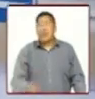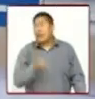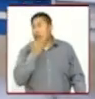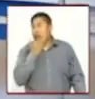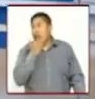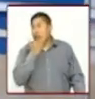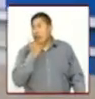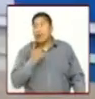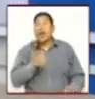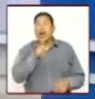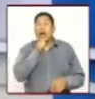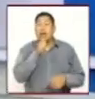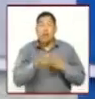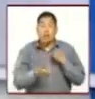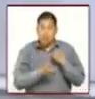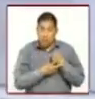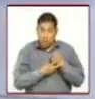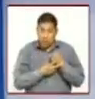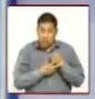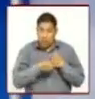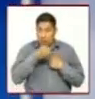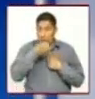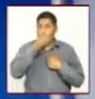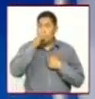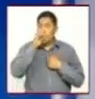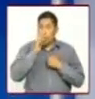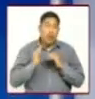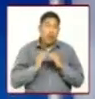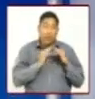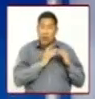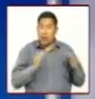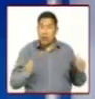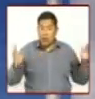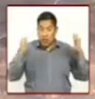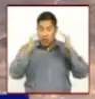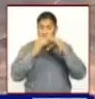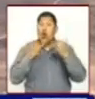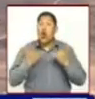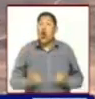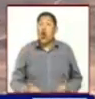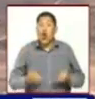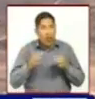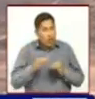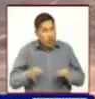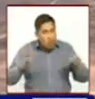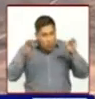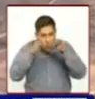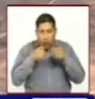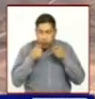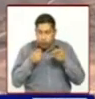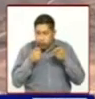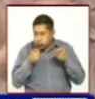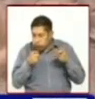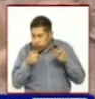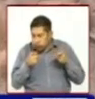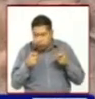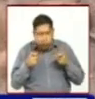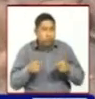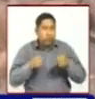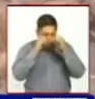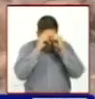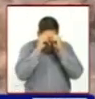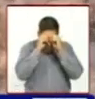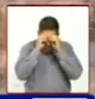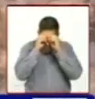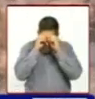¿Y qué sucede con el abastecimiento de agua potable en la ciudad de La Paz? Hoy se realizó una importante inspección. Tras esta inspección en